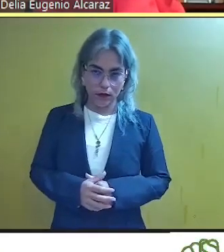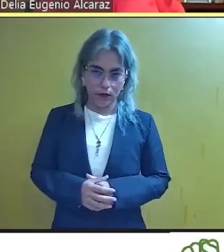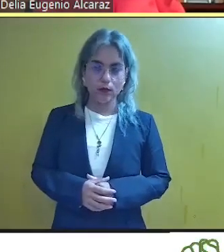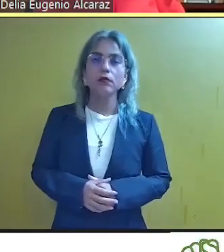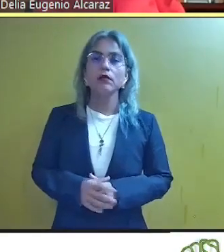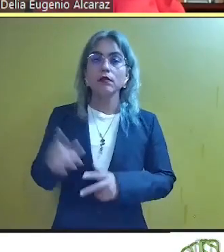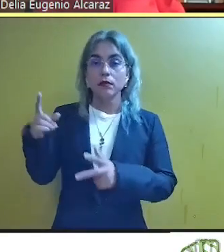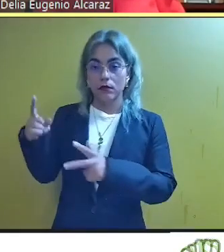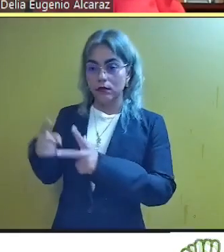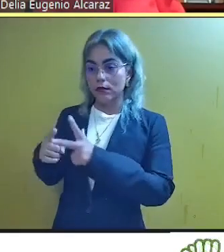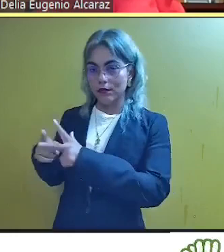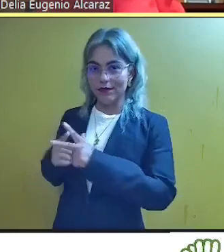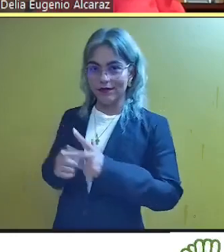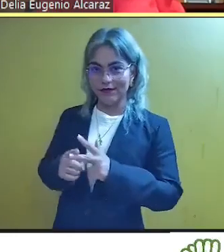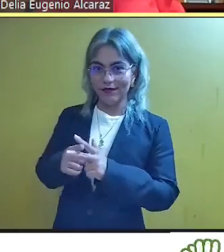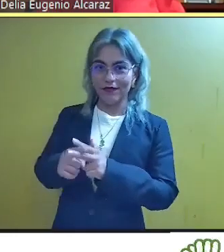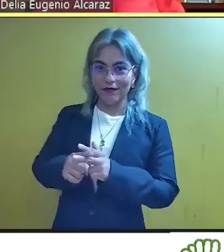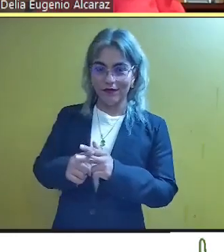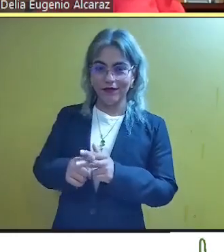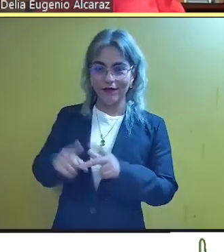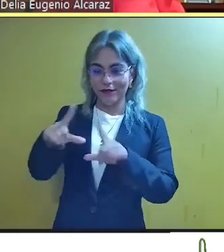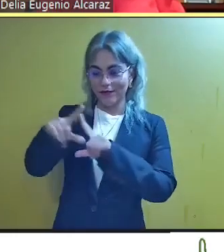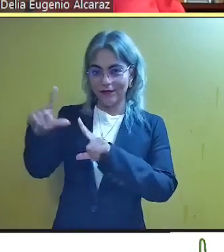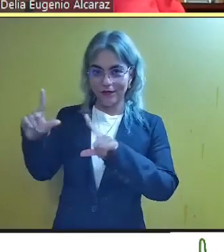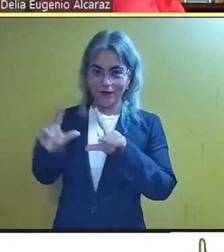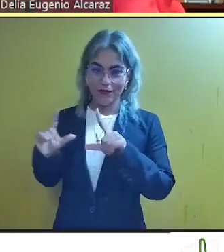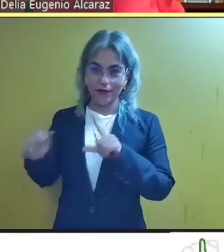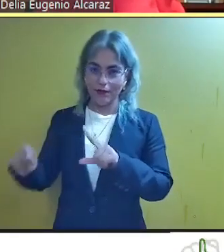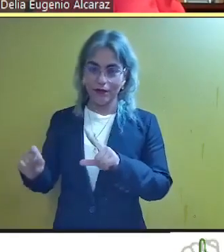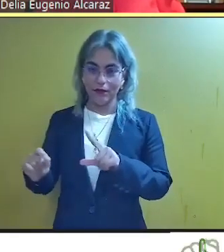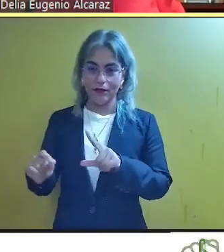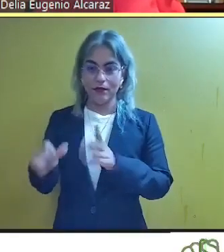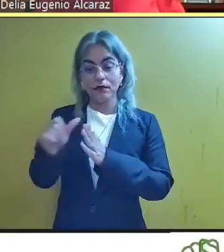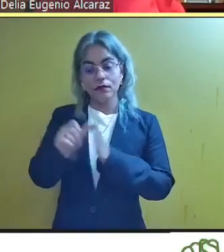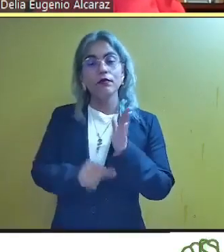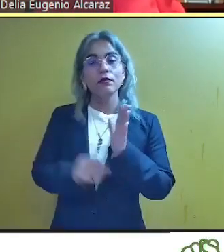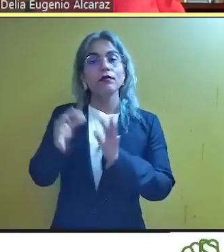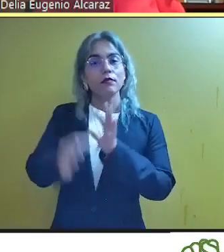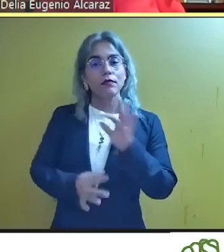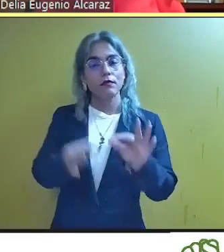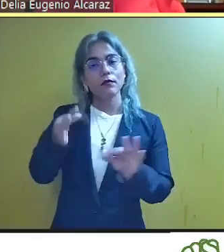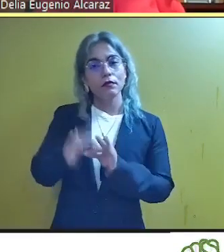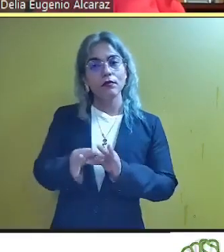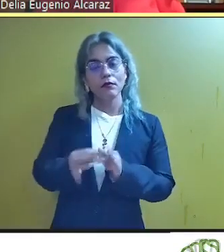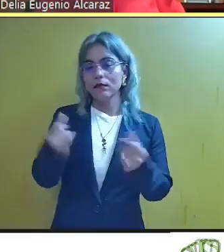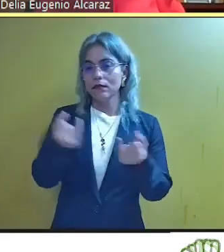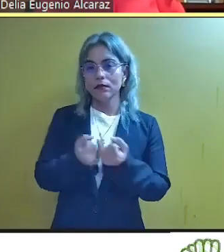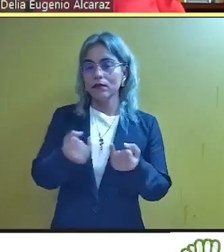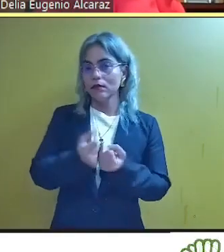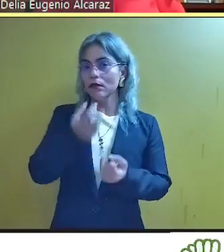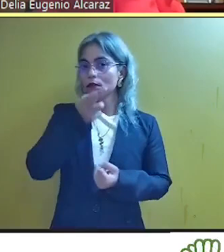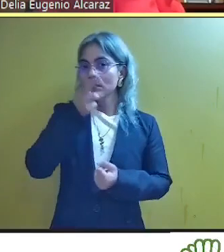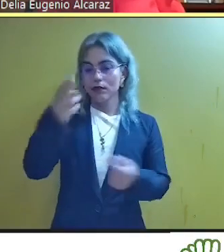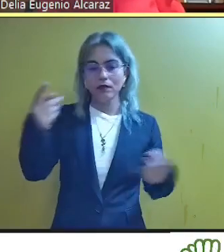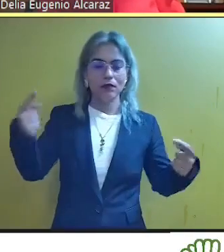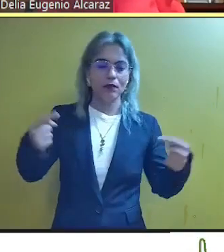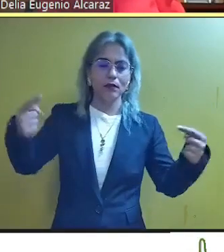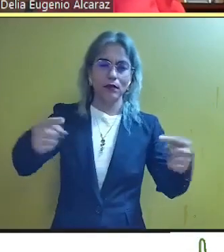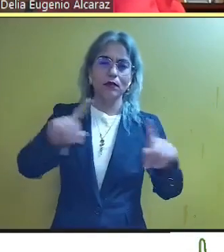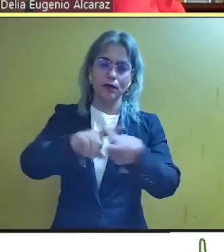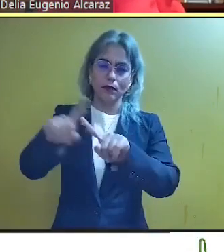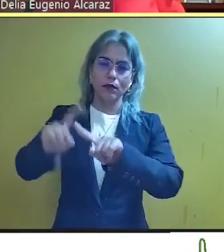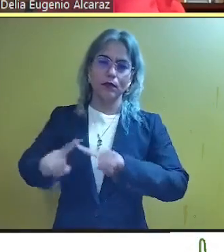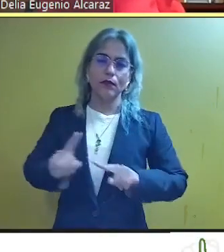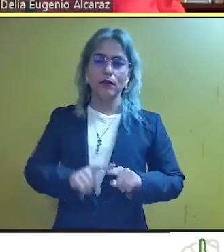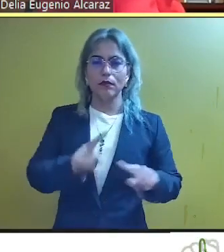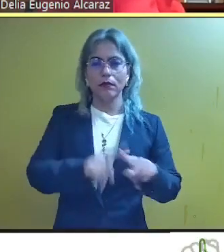supervisará el cumplimiento del presente artículo y resolverá sobre las controversias que se susciten entre